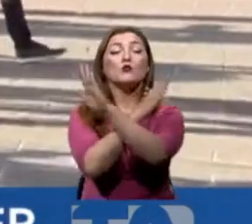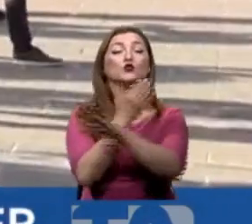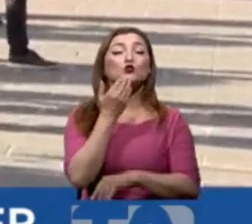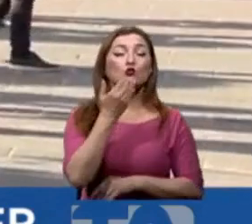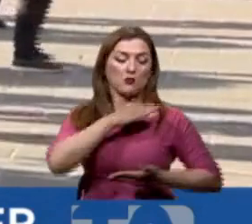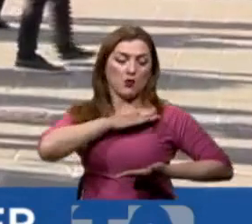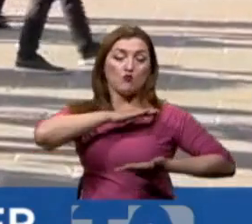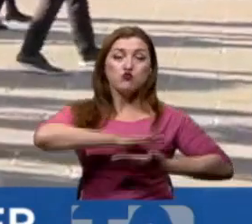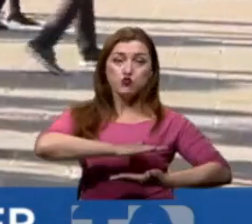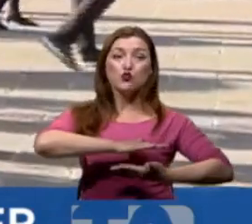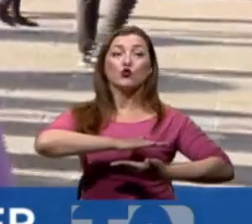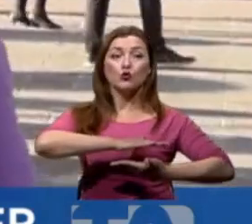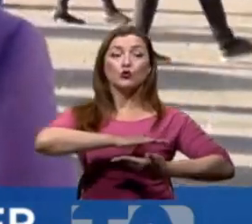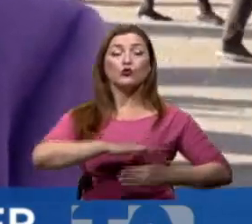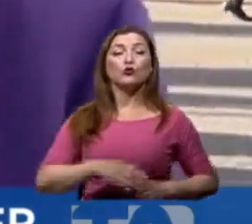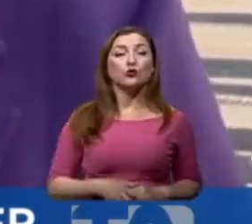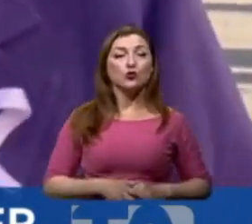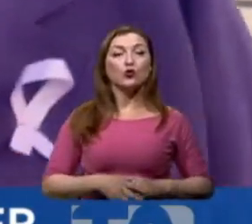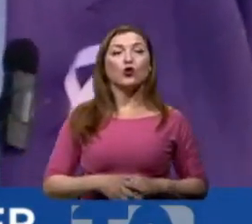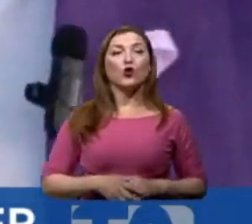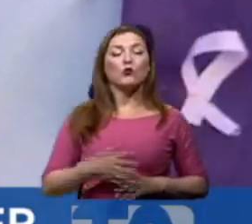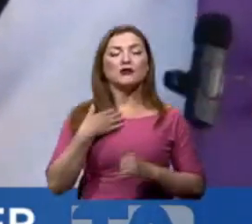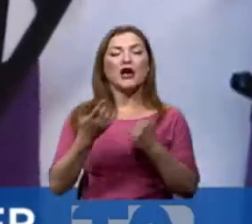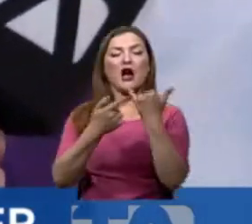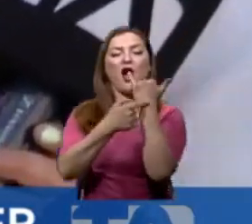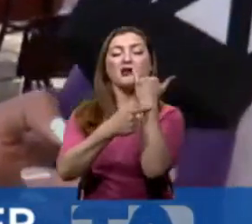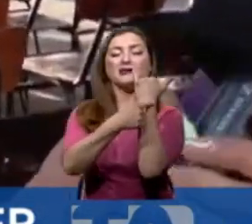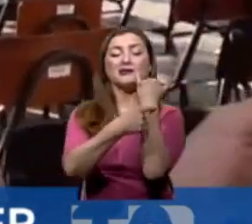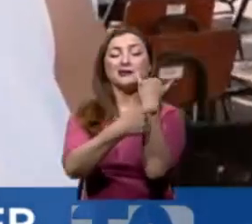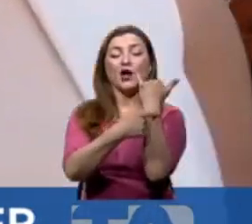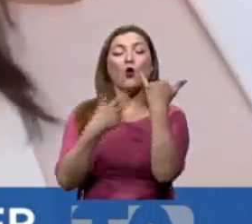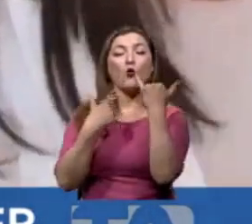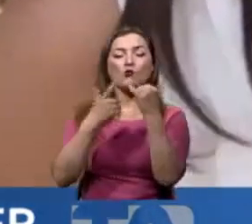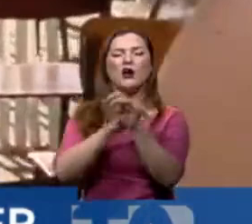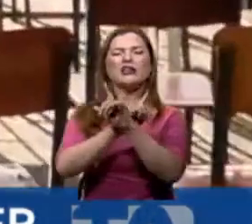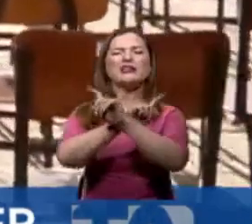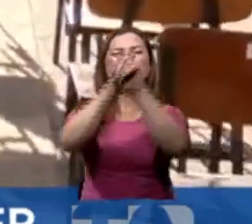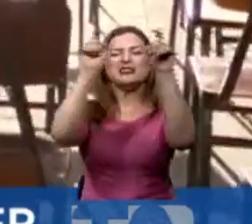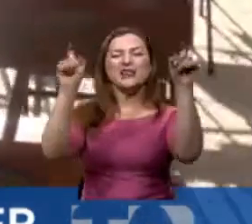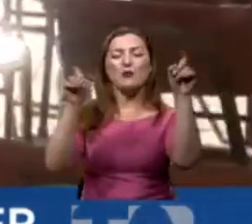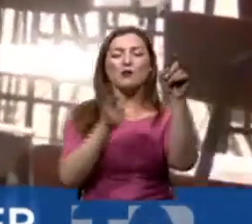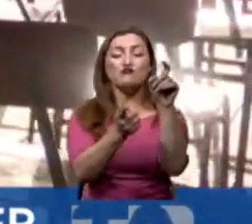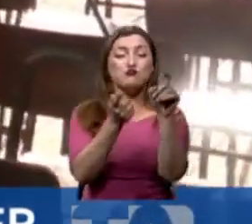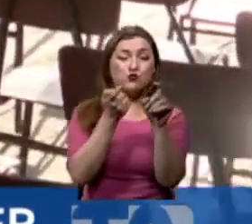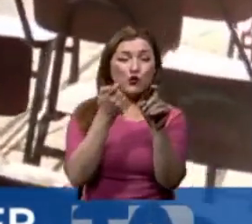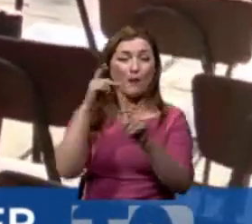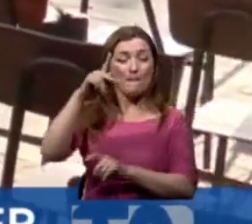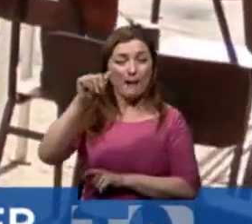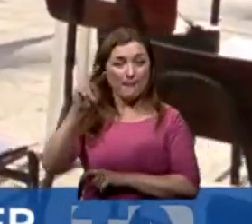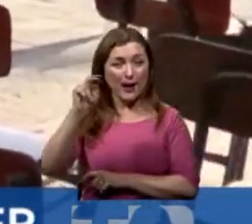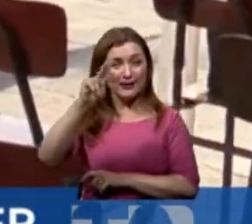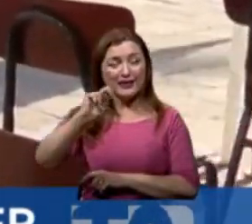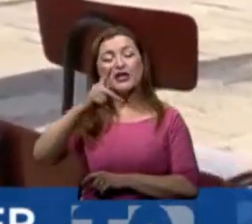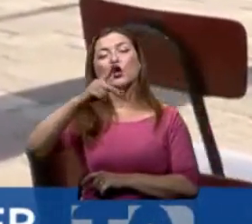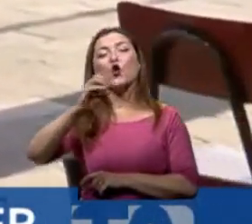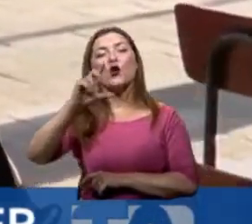una mamografía, podemos prevenir el cáncer de cuello uterino con un examen de papá Nicolau, así que les esperamos, Pichincha Humana, Prefectura